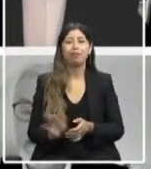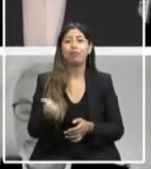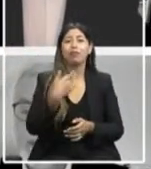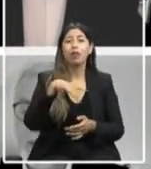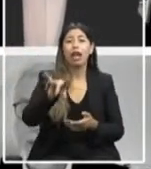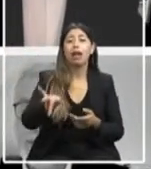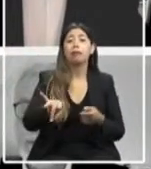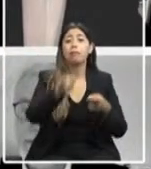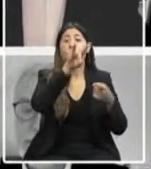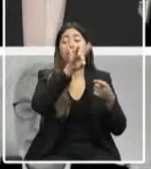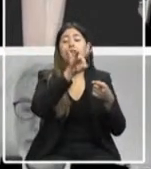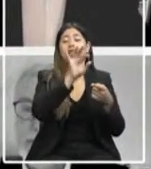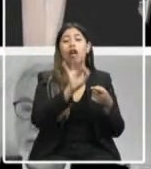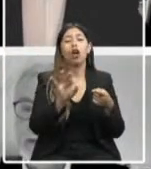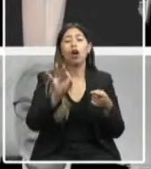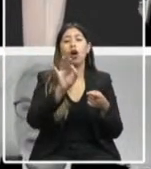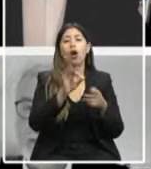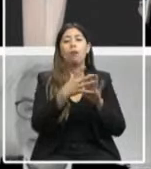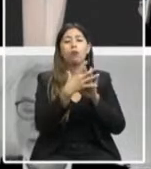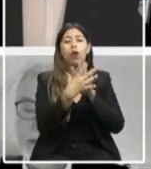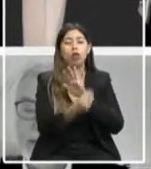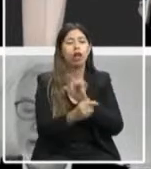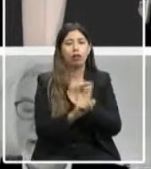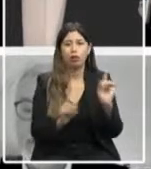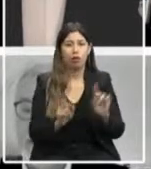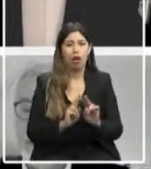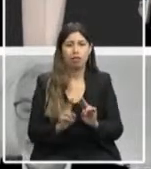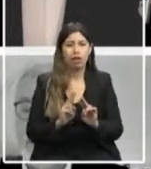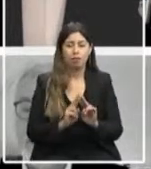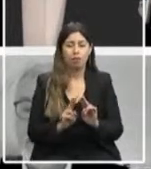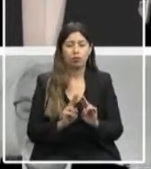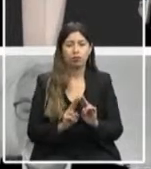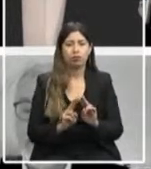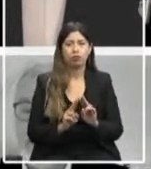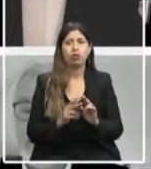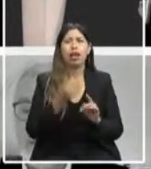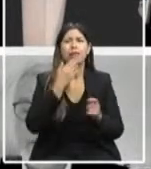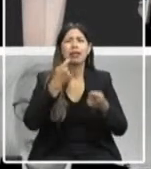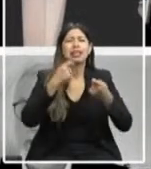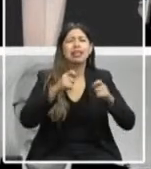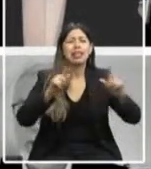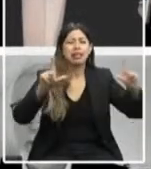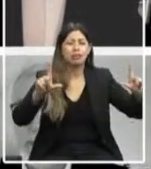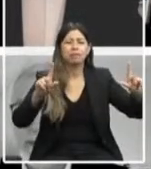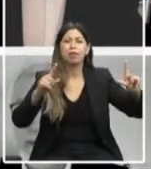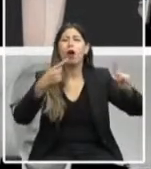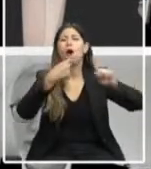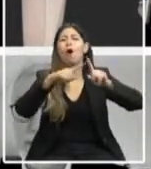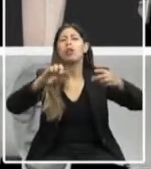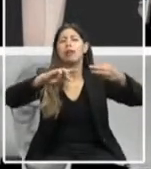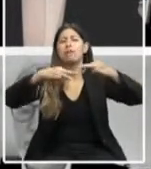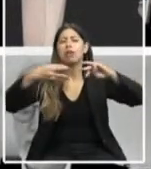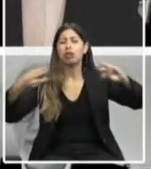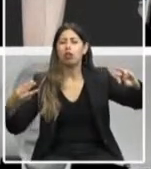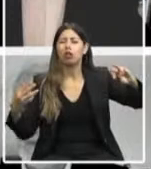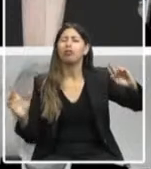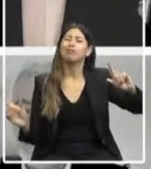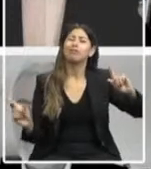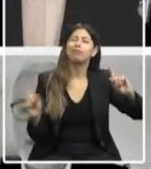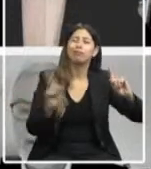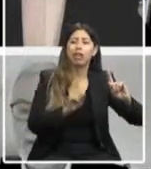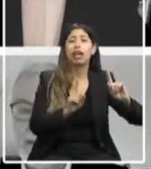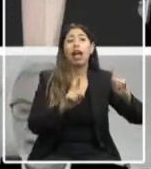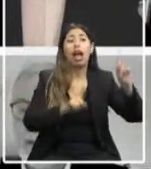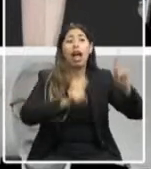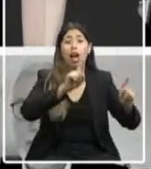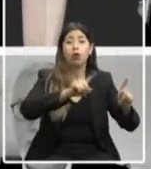preferencias ni modelos. Tratamos de meter a los escenarios dentro de otras metodologías que se utilizan en sectores públicos y